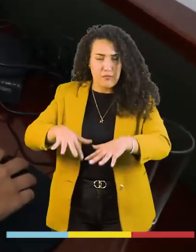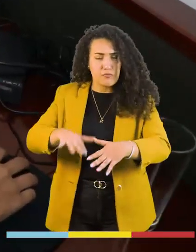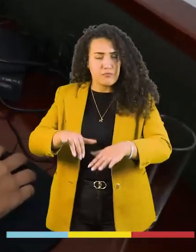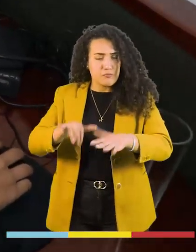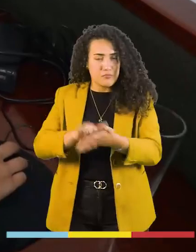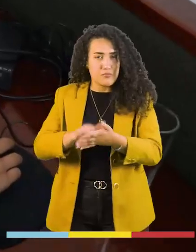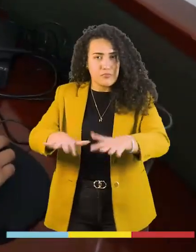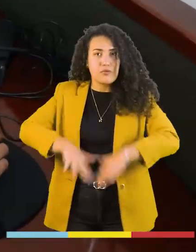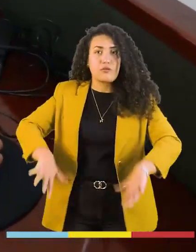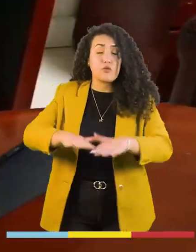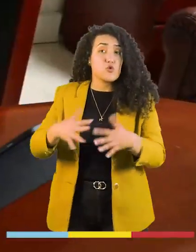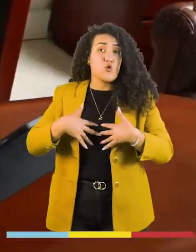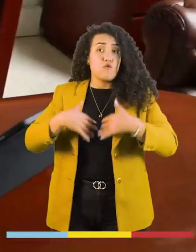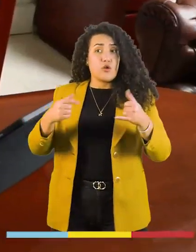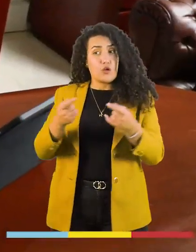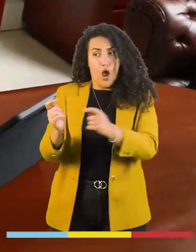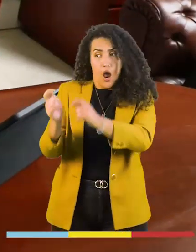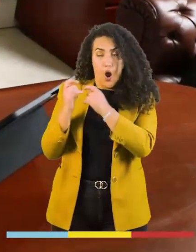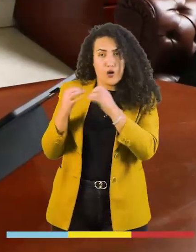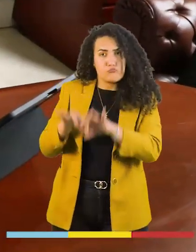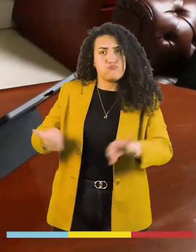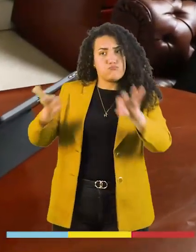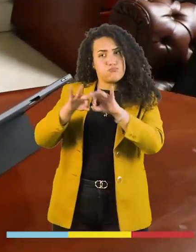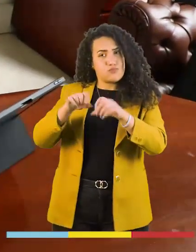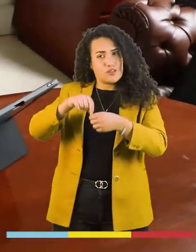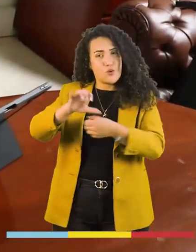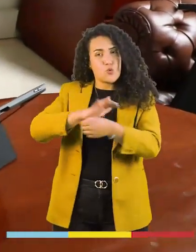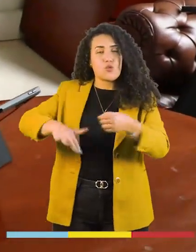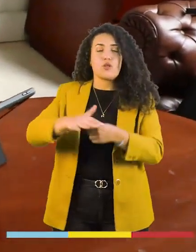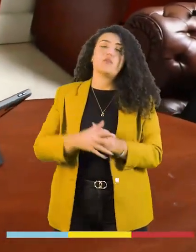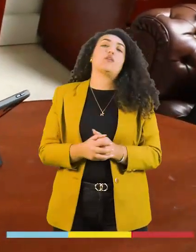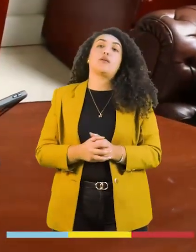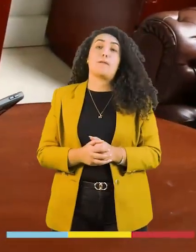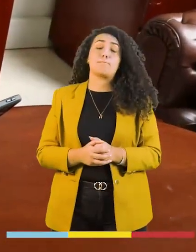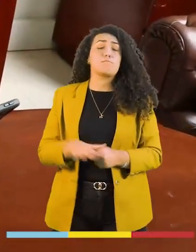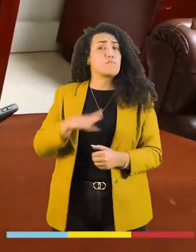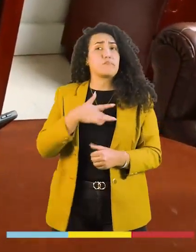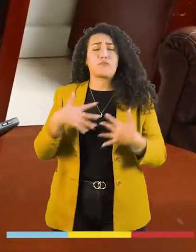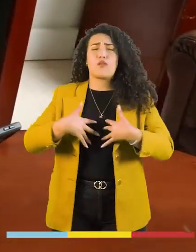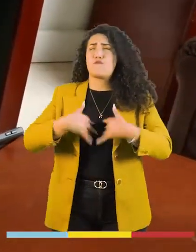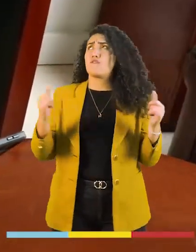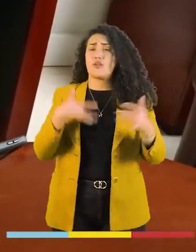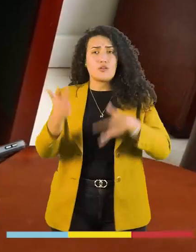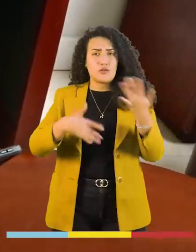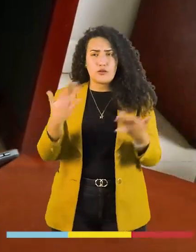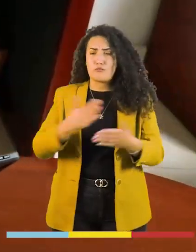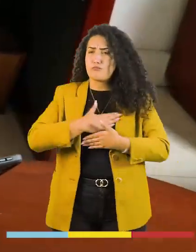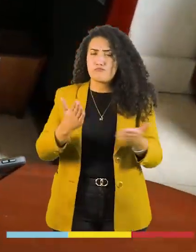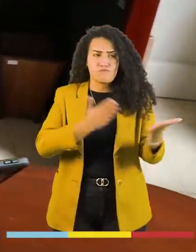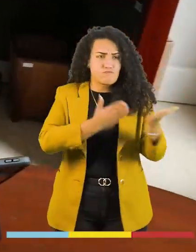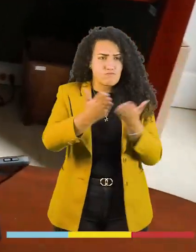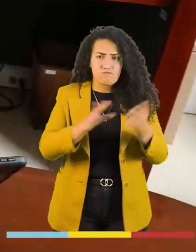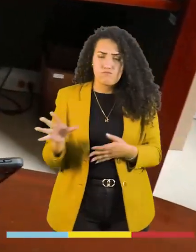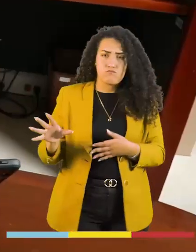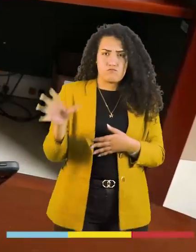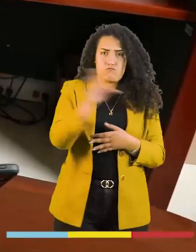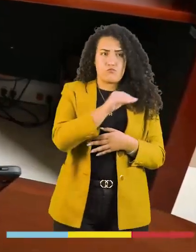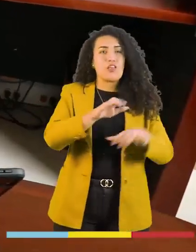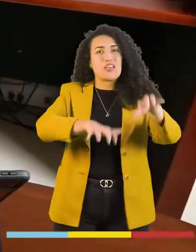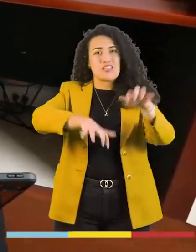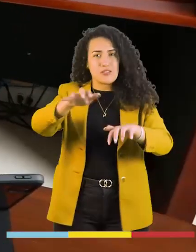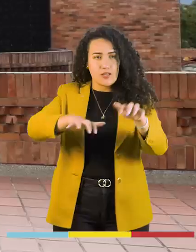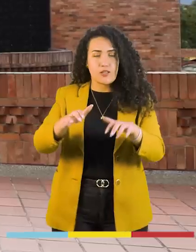cargo muy importante para mi departamento, para nuestro departamento, orgullosamente de padres jacopicenses,